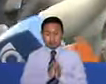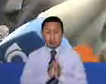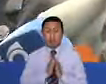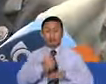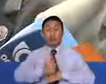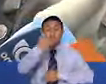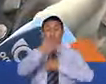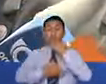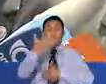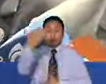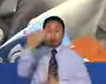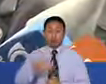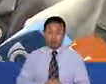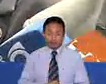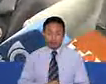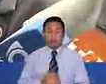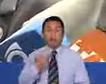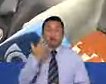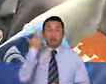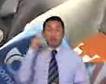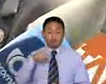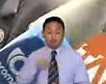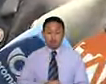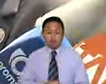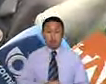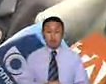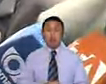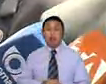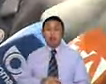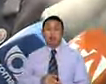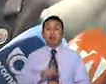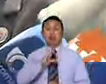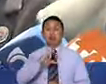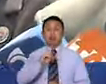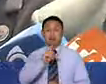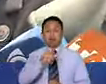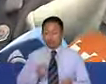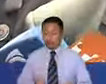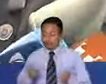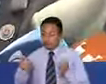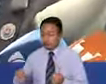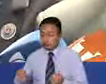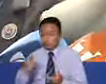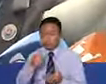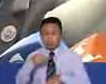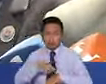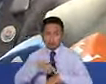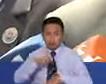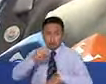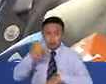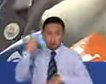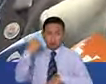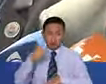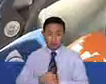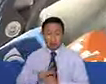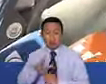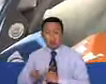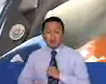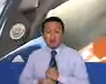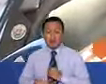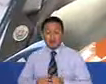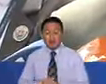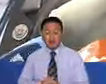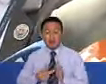de la República, tres días para poner en conocimiento de los miembros del CAL. Lo hicimos dentro de esos tres días. De ahí se añade de que, luego